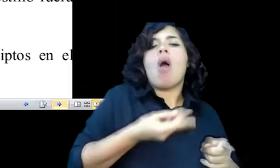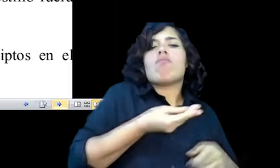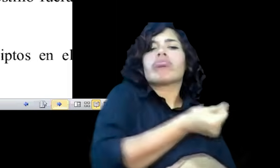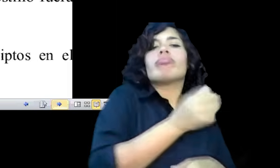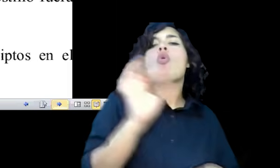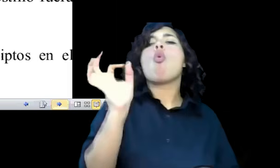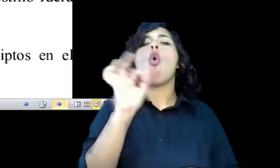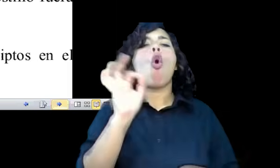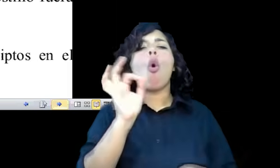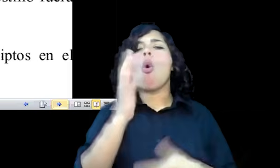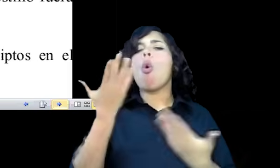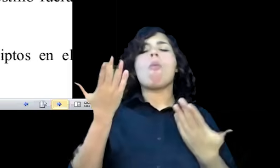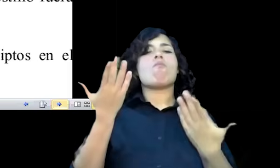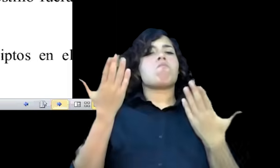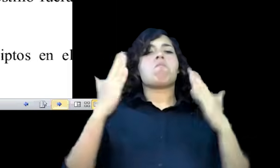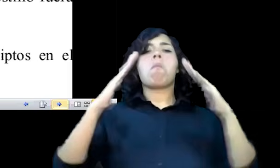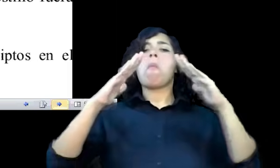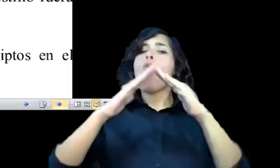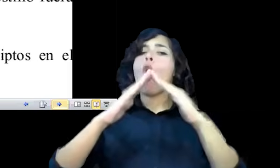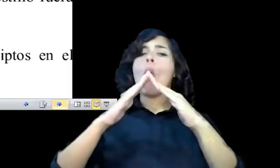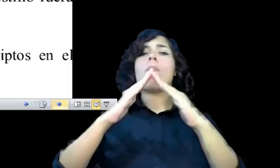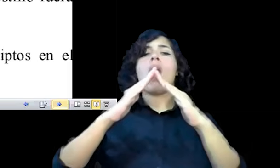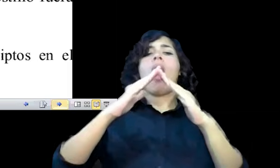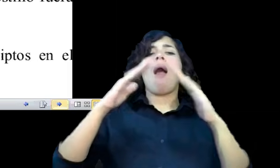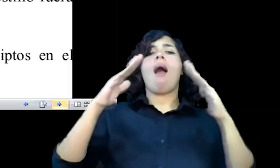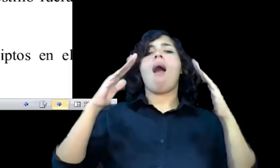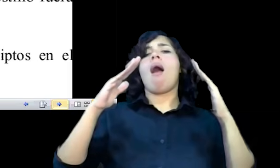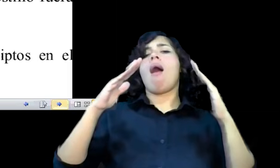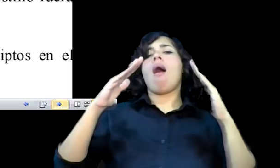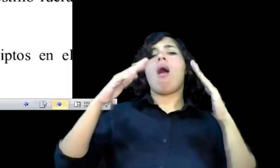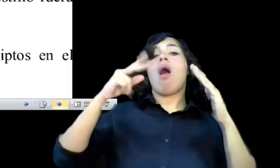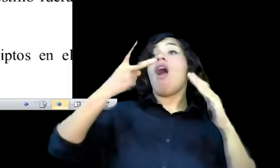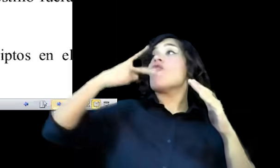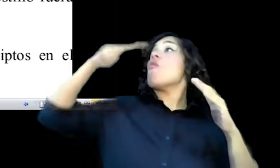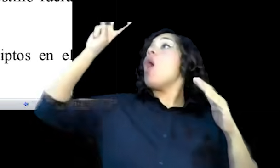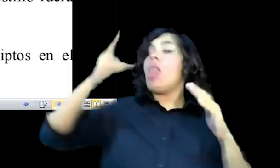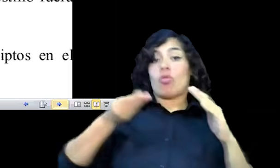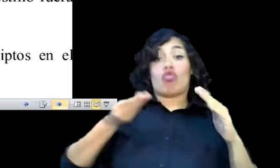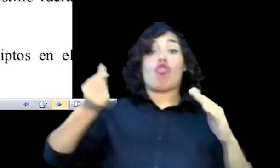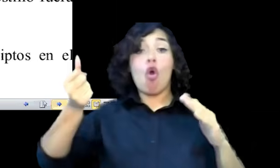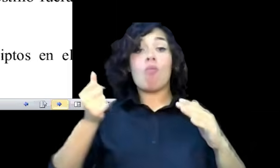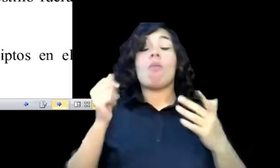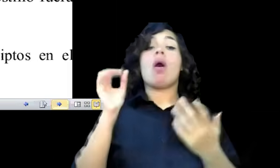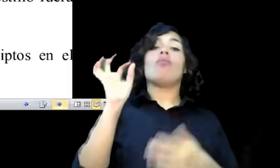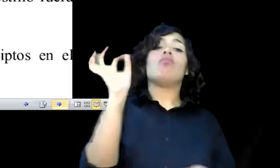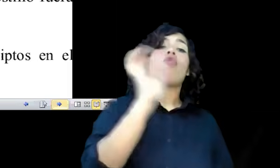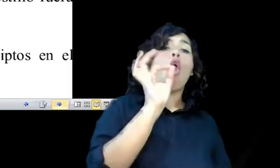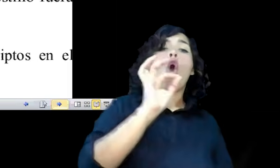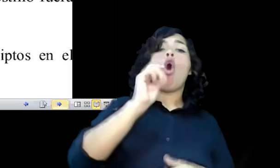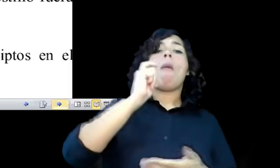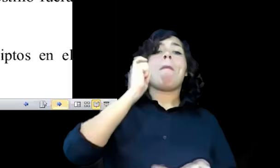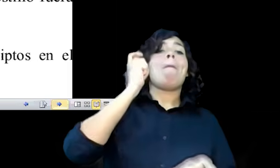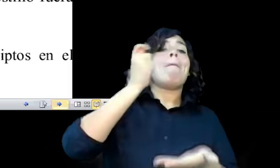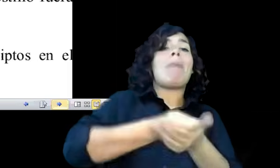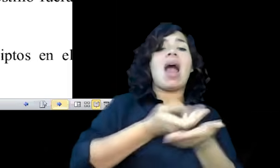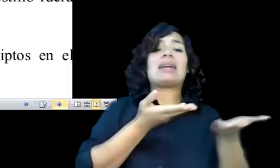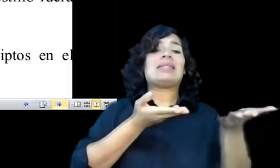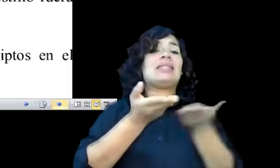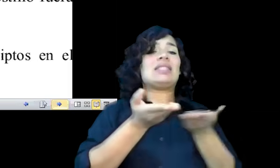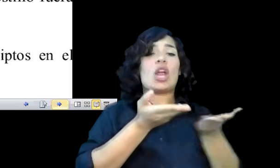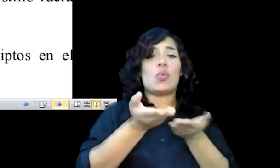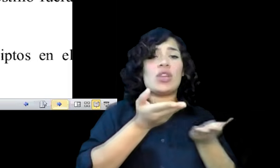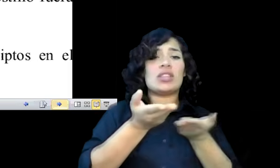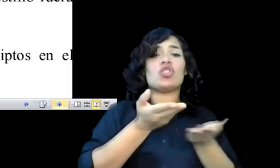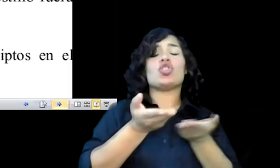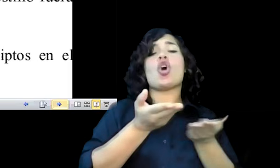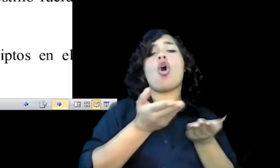puede ser por compra de bienes o locaciones en el exterior mediante tarjeta de crédito o débito, por el pago de servicios prestados por